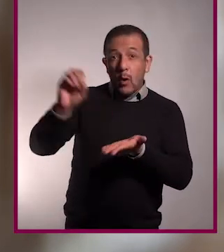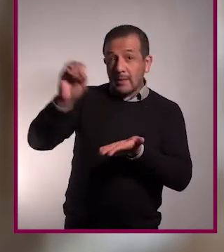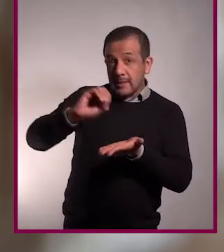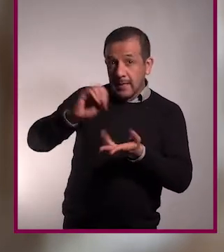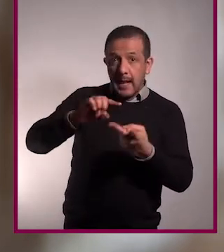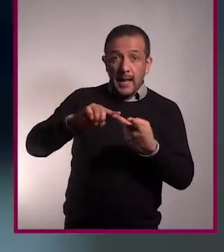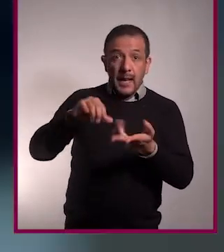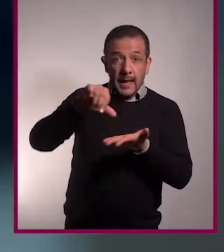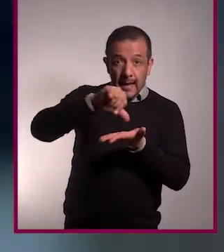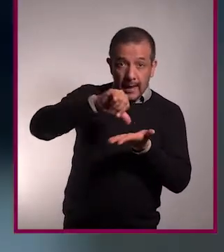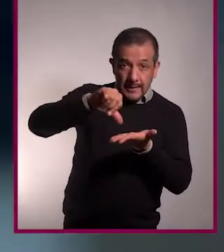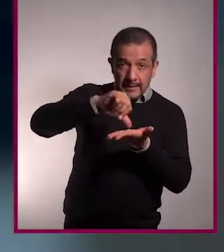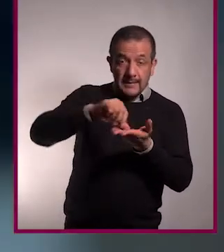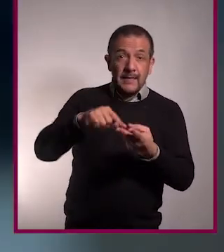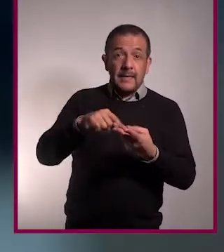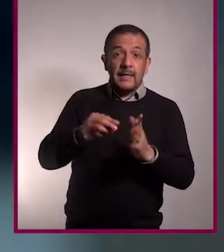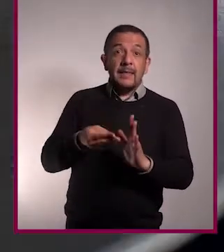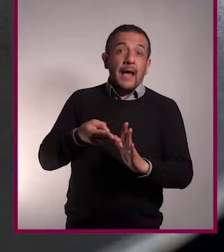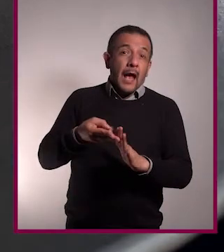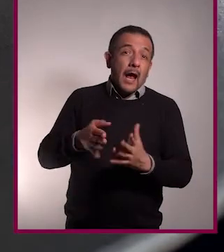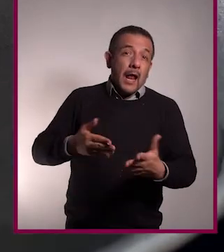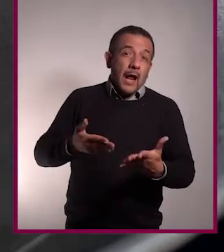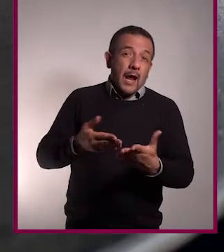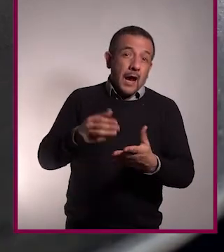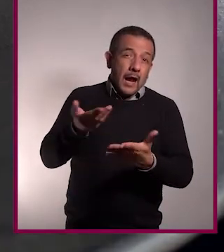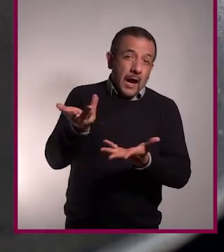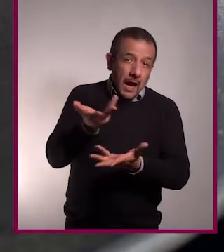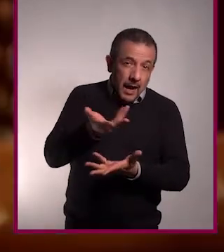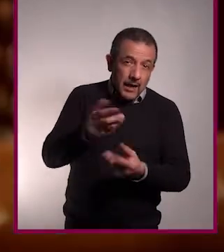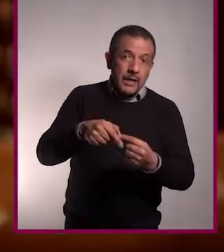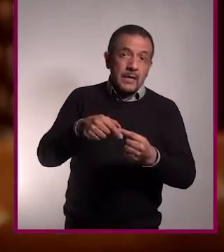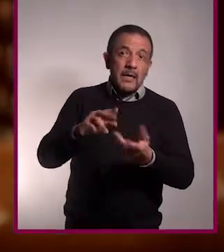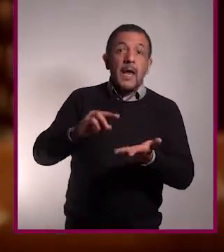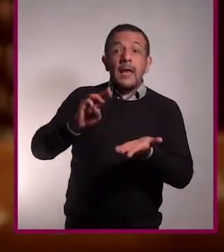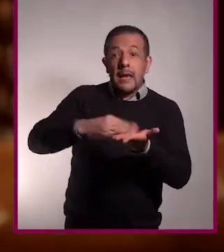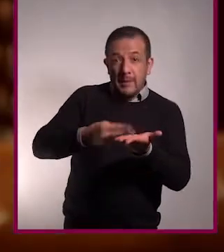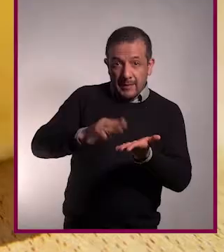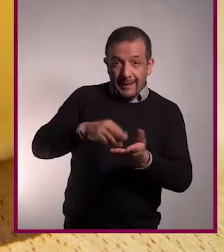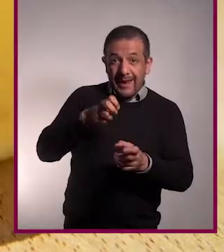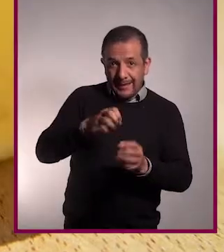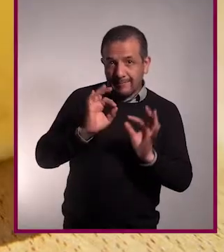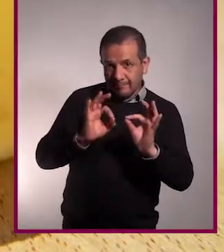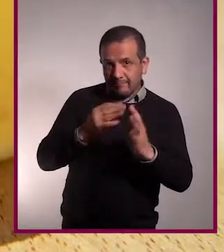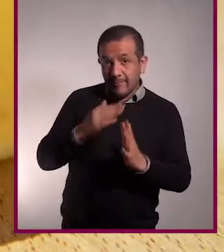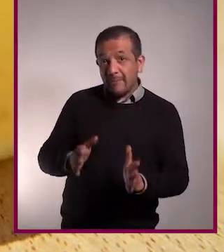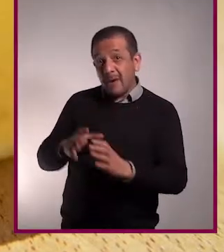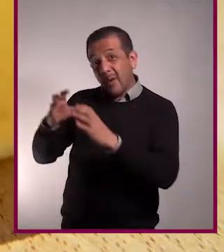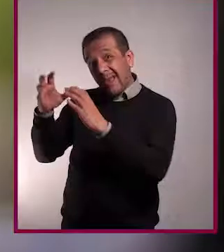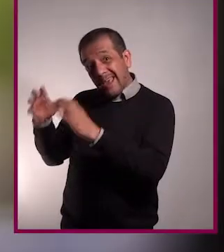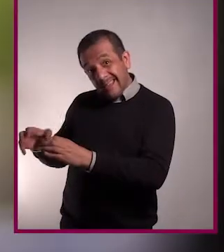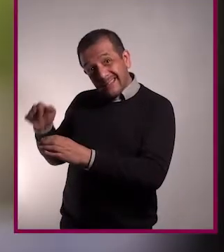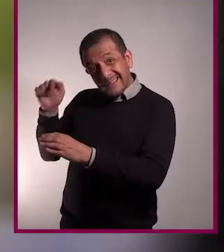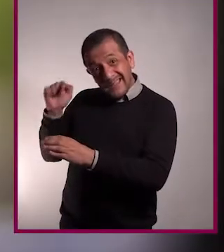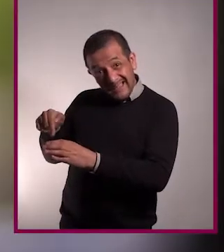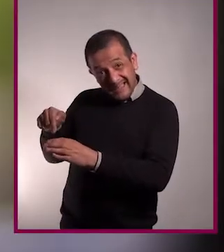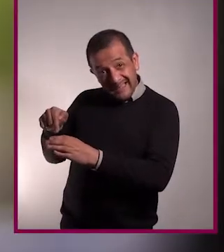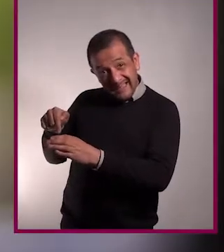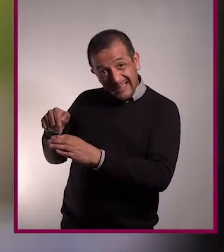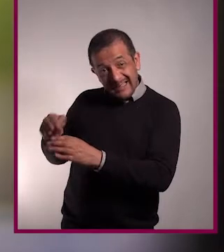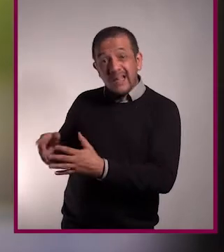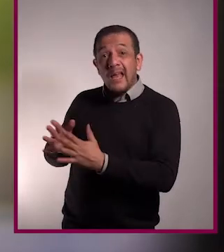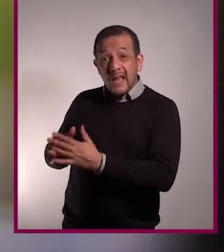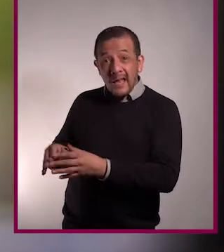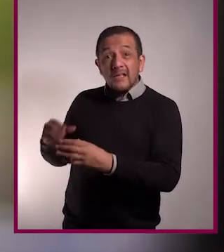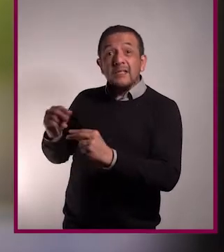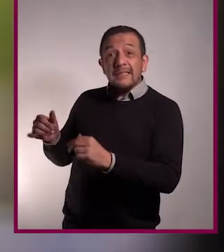naturaleza, como la sal, el aceite, la manteca, las harinas y la mantequilla. El tercer grupo son